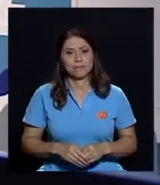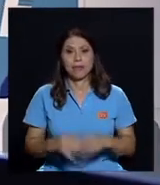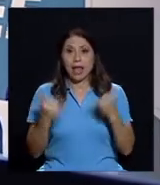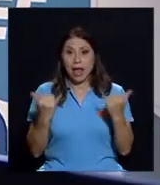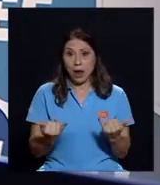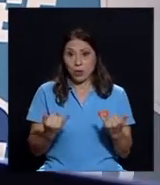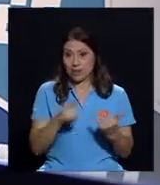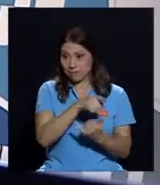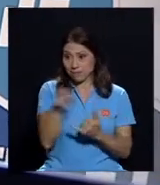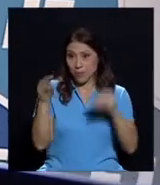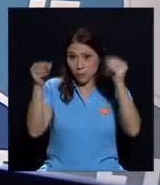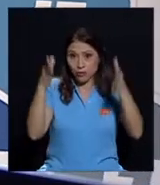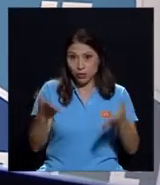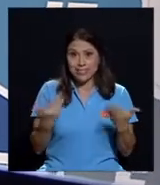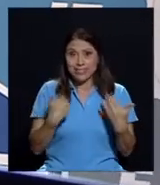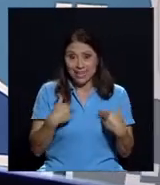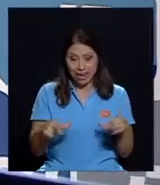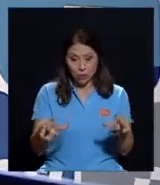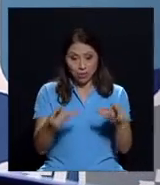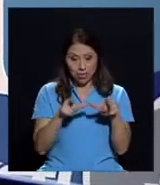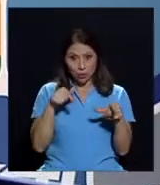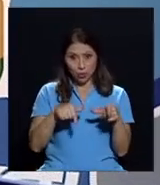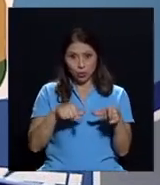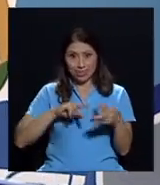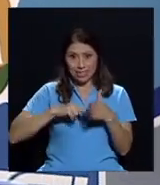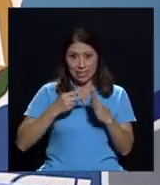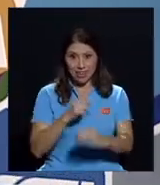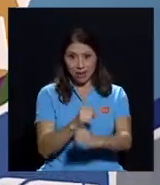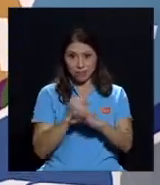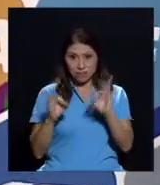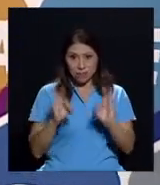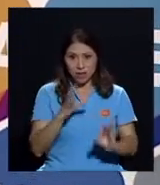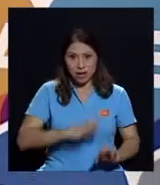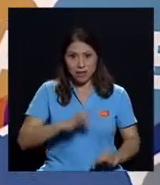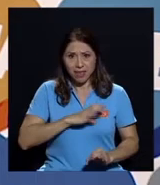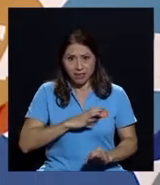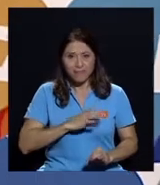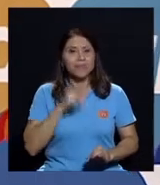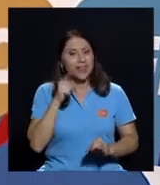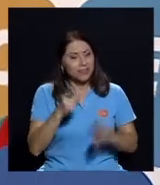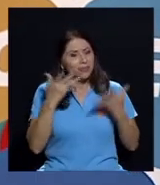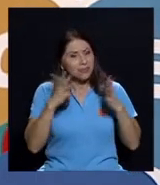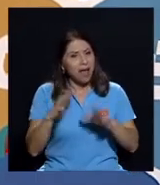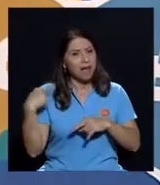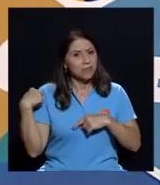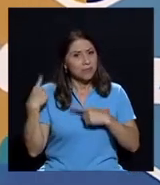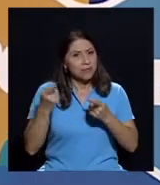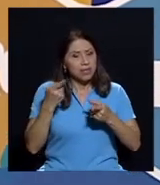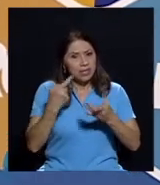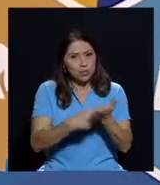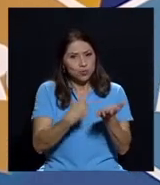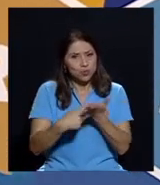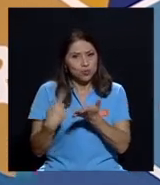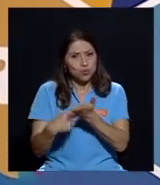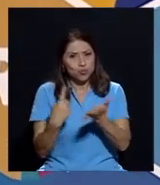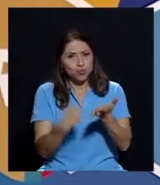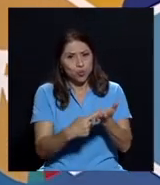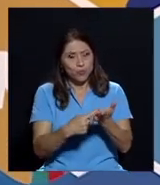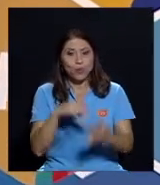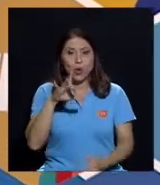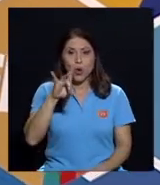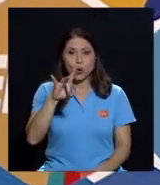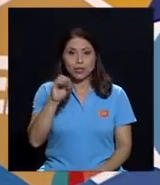titulados no es garantía necesariamente de esa calidad y eso es parte de la discusión que se ha tenido en el tema el